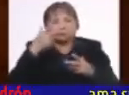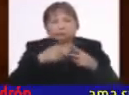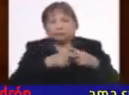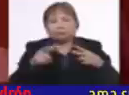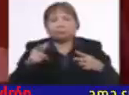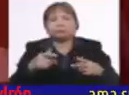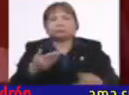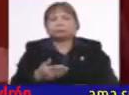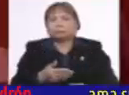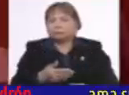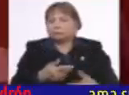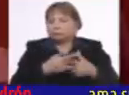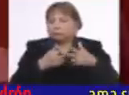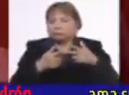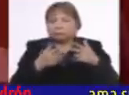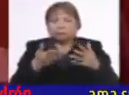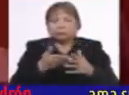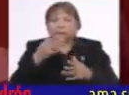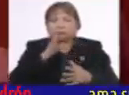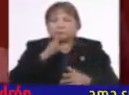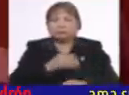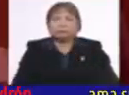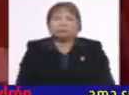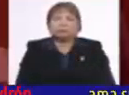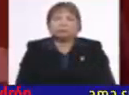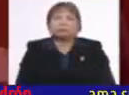prófugos ya mencionados